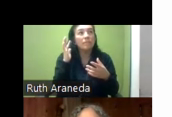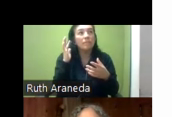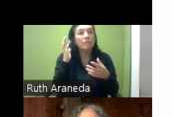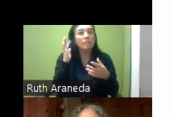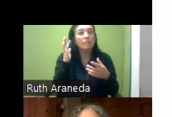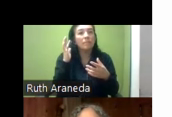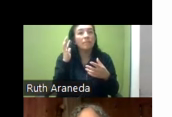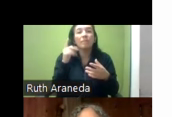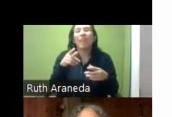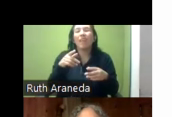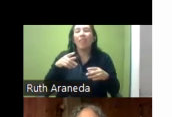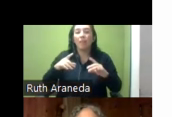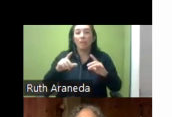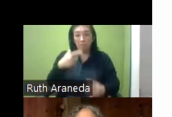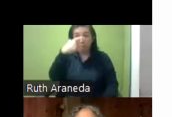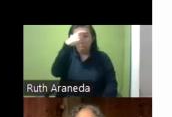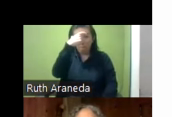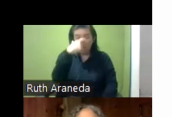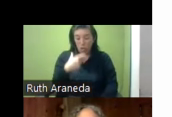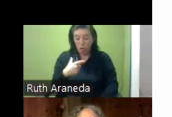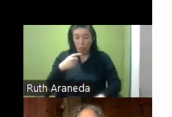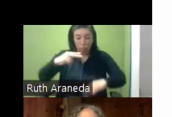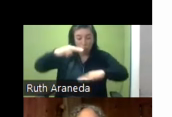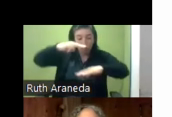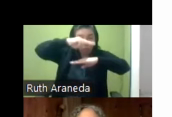el entierro de individuos rodeados por